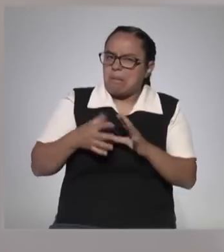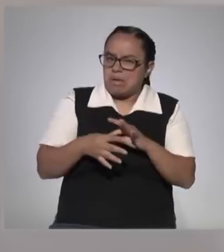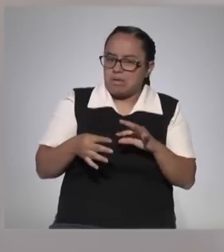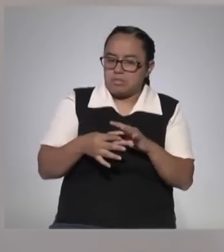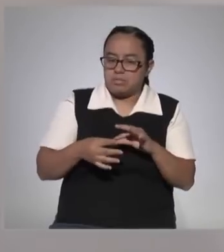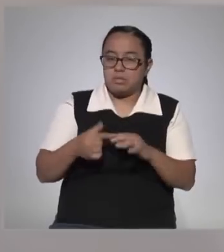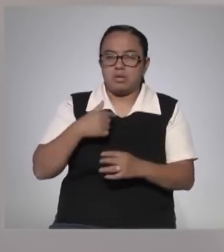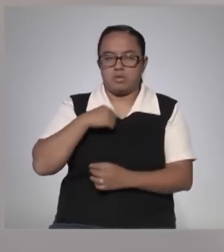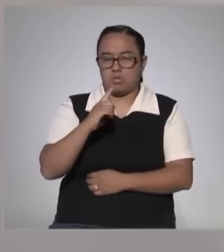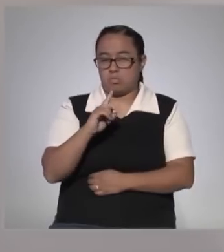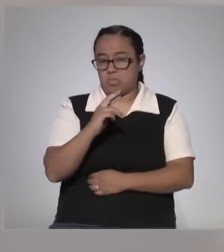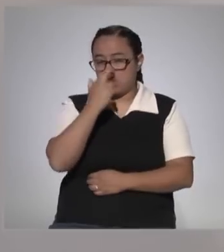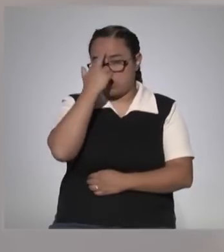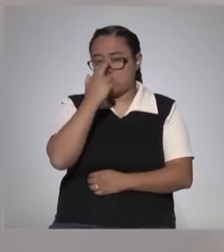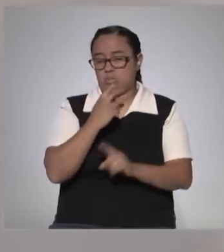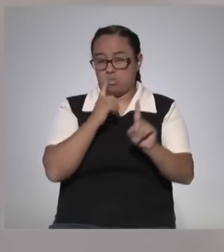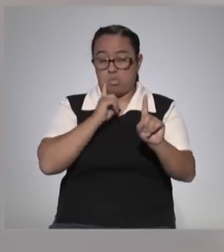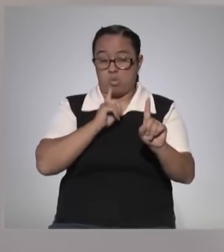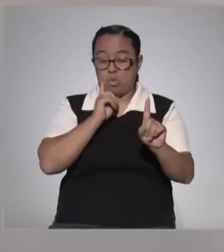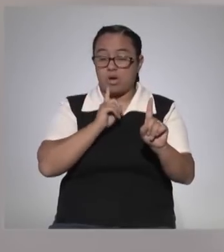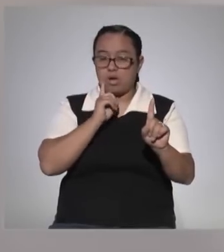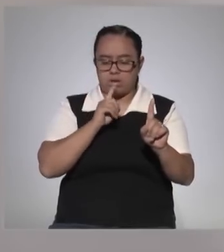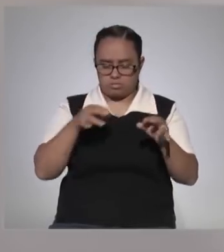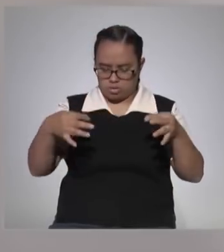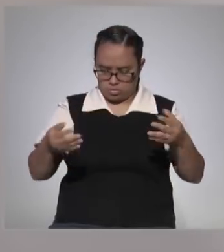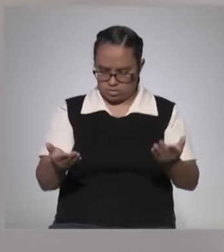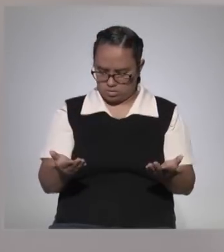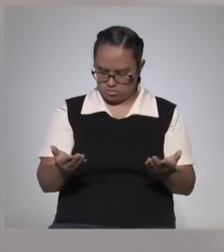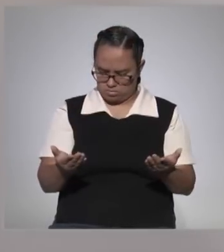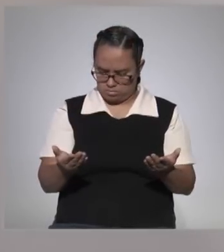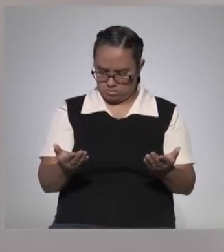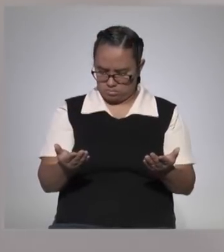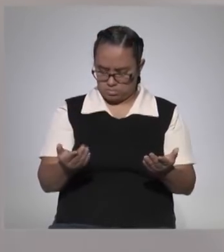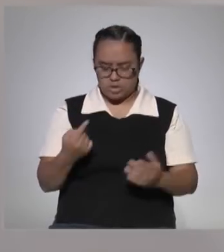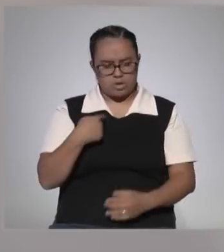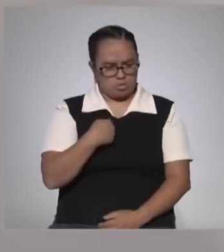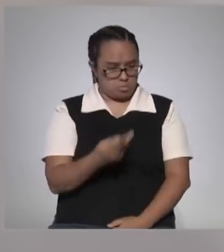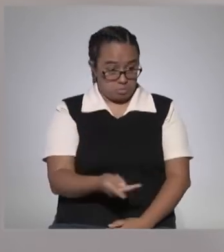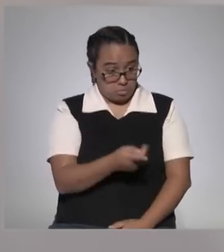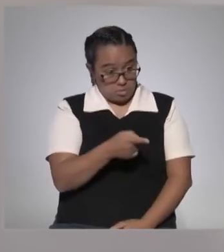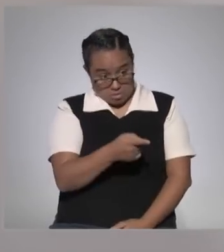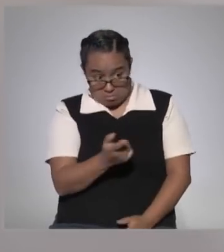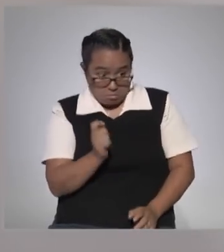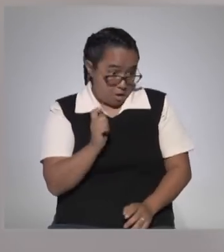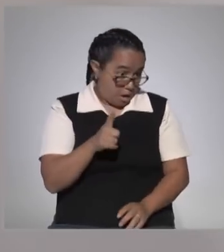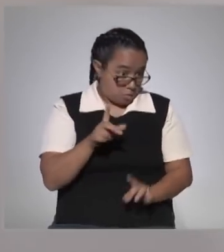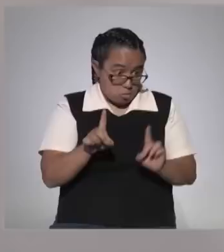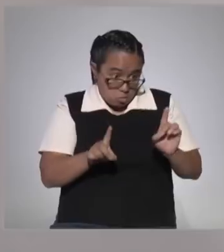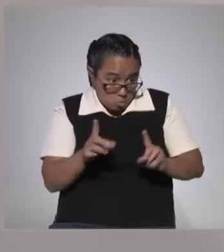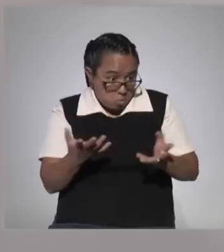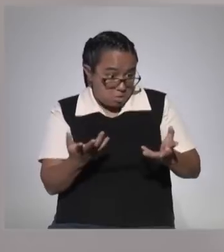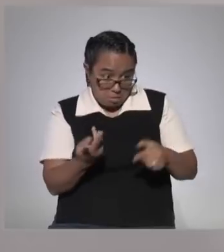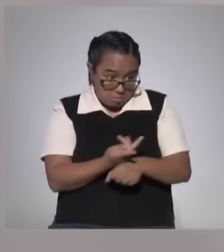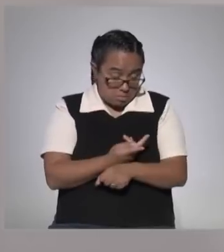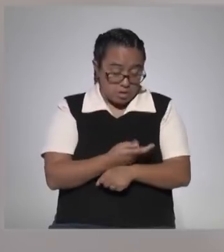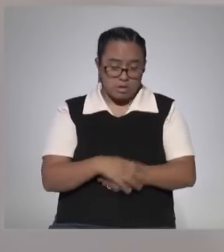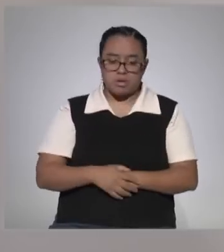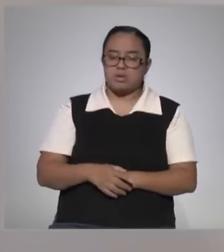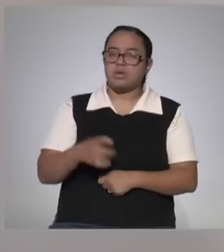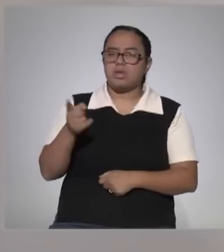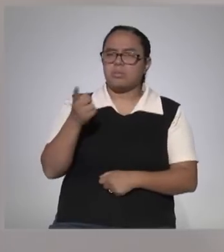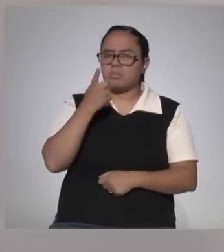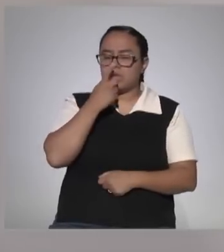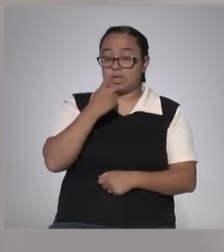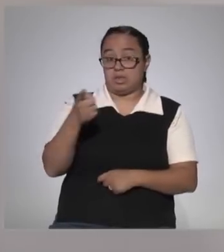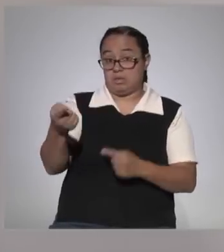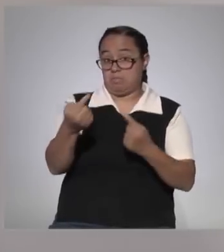de una mujer que se quedó viendo su hoja y yo le preguntaba si había algún problema y me decía, es que nunca